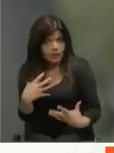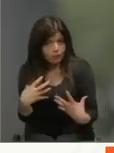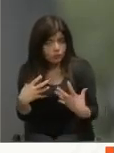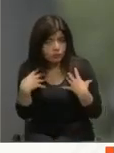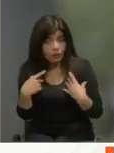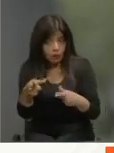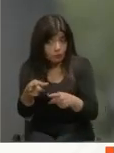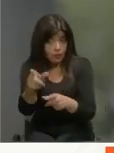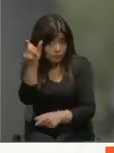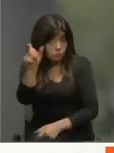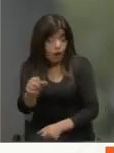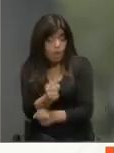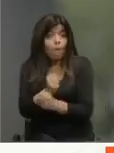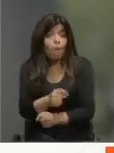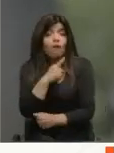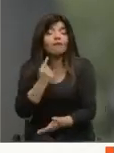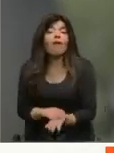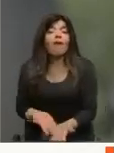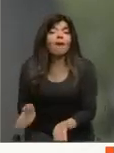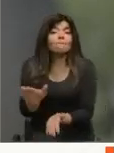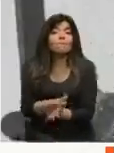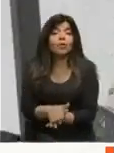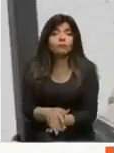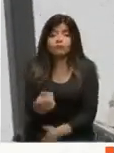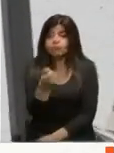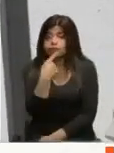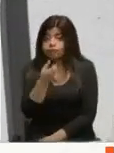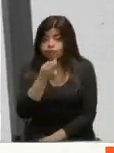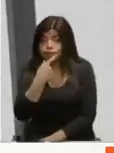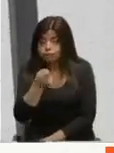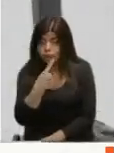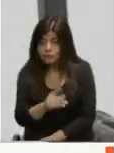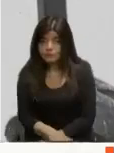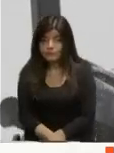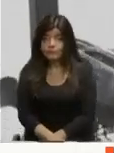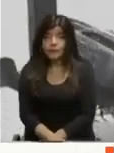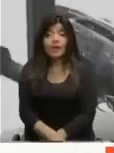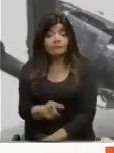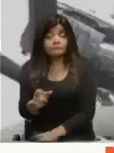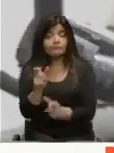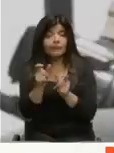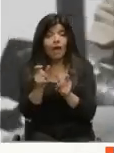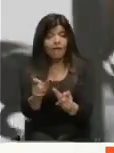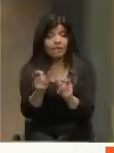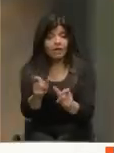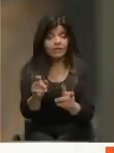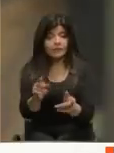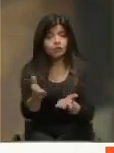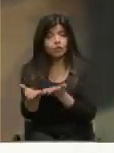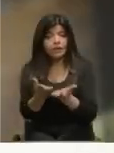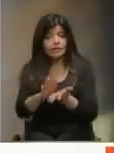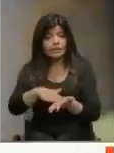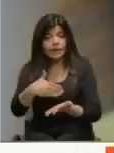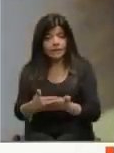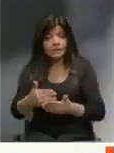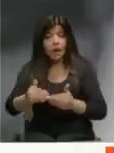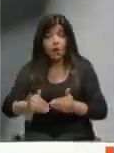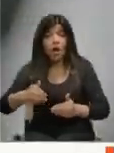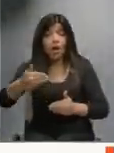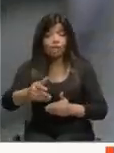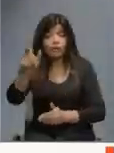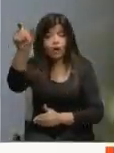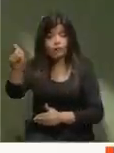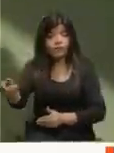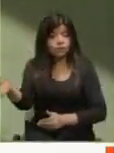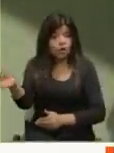muerte si es que es una sobredosificación. Mientras se realizaba la fiscalización de la Seremi de Salud, afuera uno de los residentes